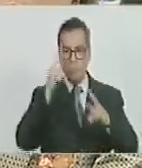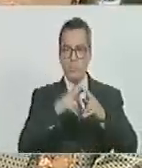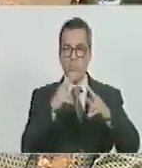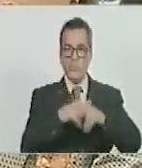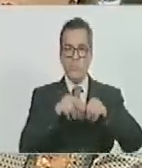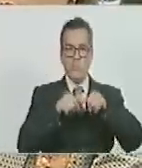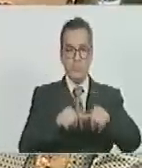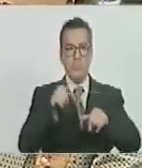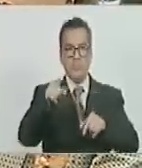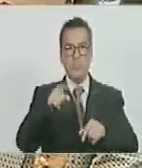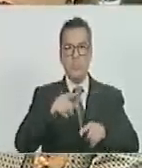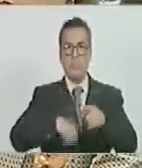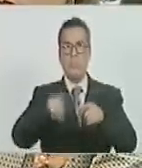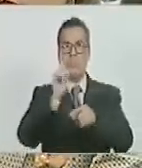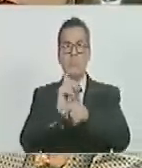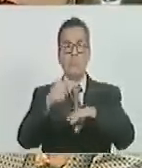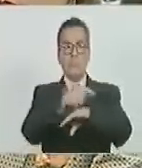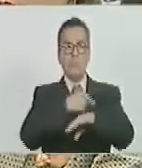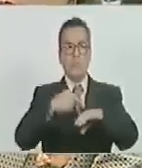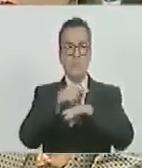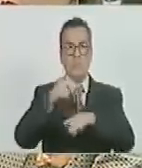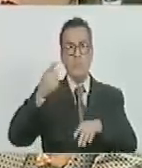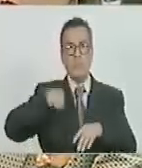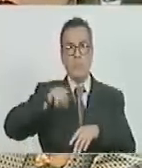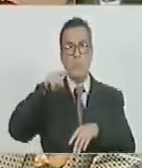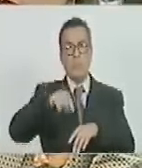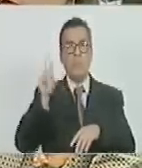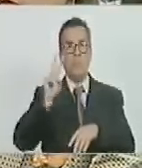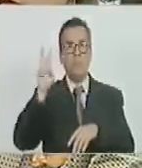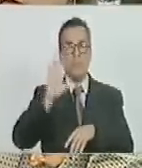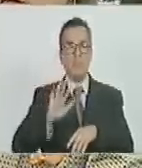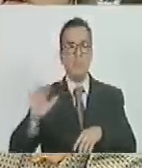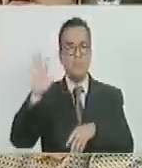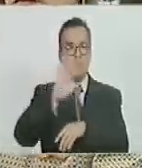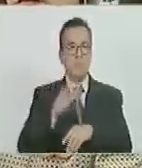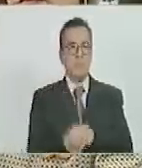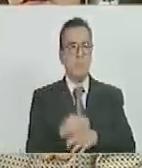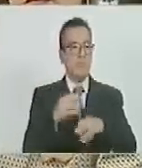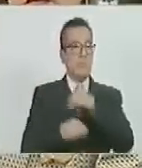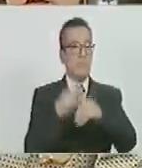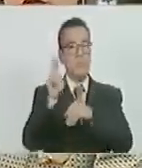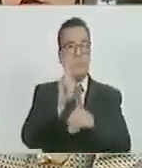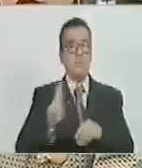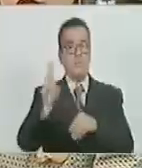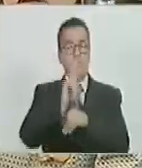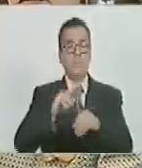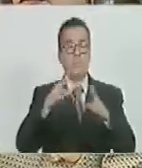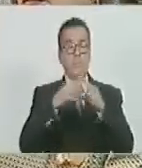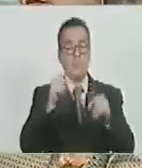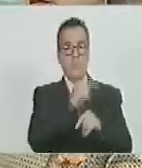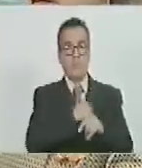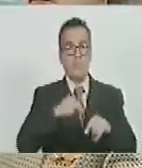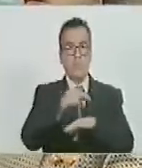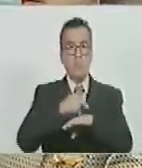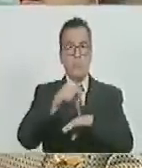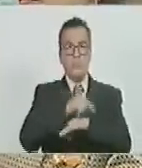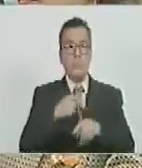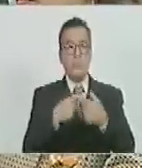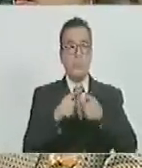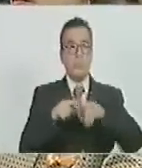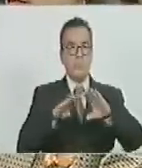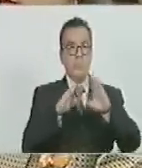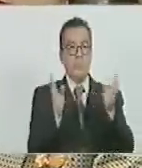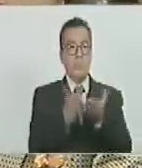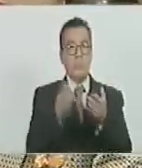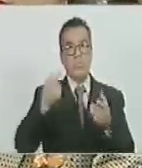con el reconocimiento al único gobierno que hay en Venezuela y que debe hacer uso de los bienes de todos los venezolanos en cualquier lugar del mundo